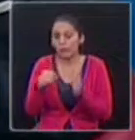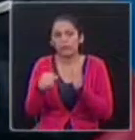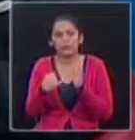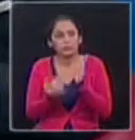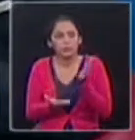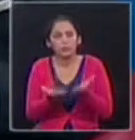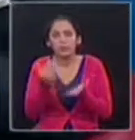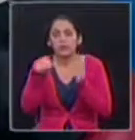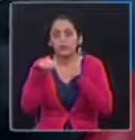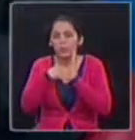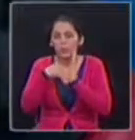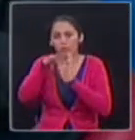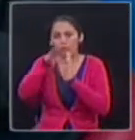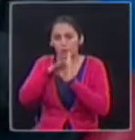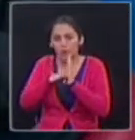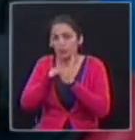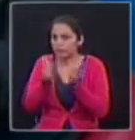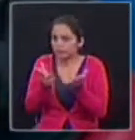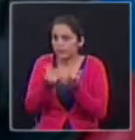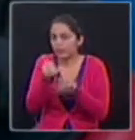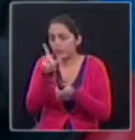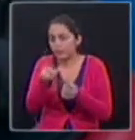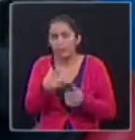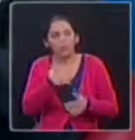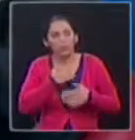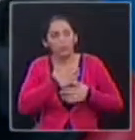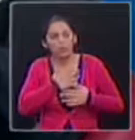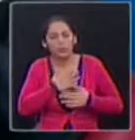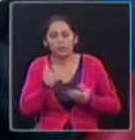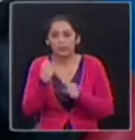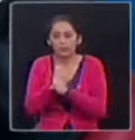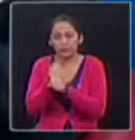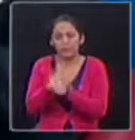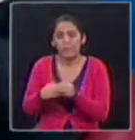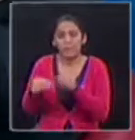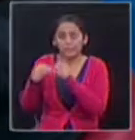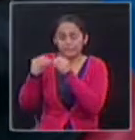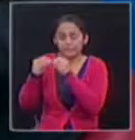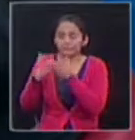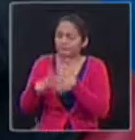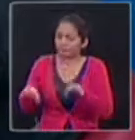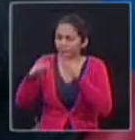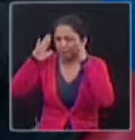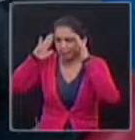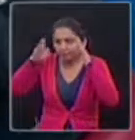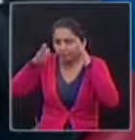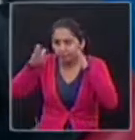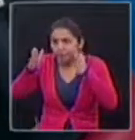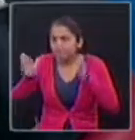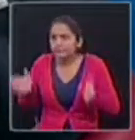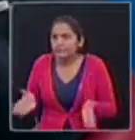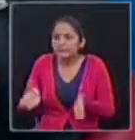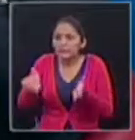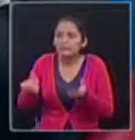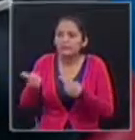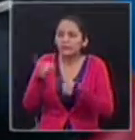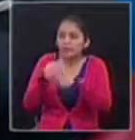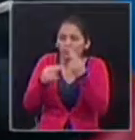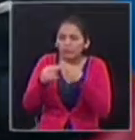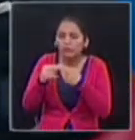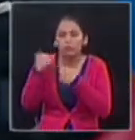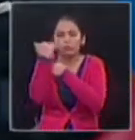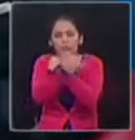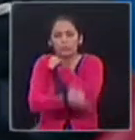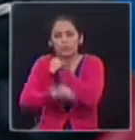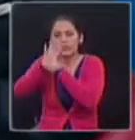permita su desarrollo, pero fundamentalmente estas industrias deben ser enfocadas hacia la exportación o hacia la conquista,